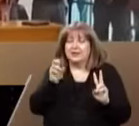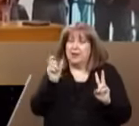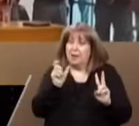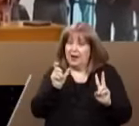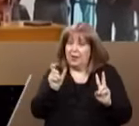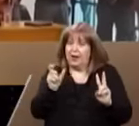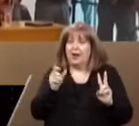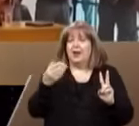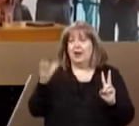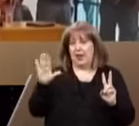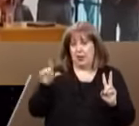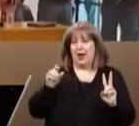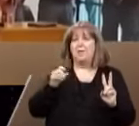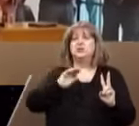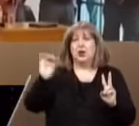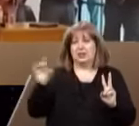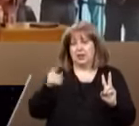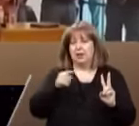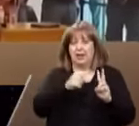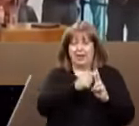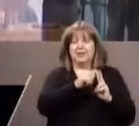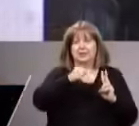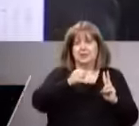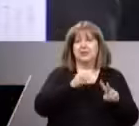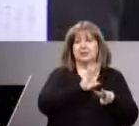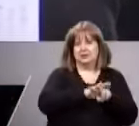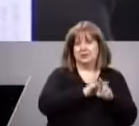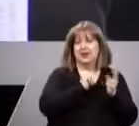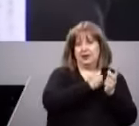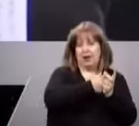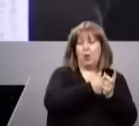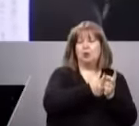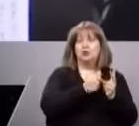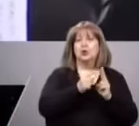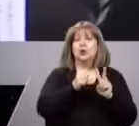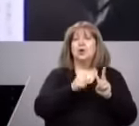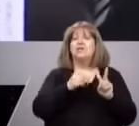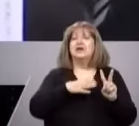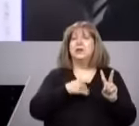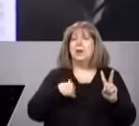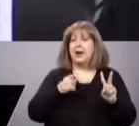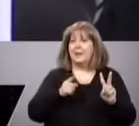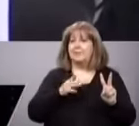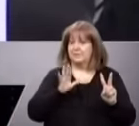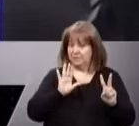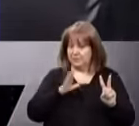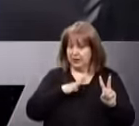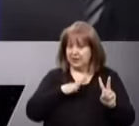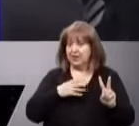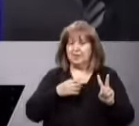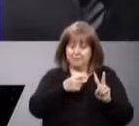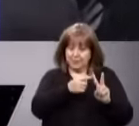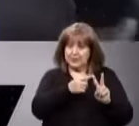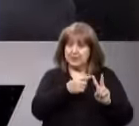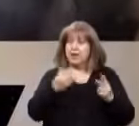jueces para excluir a una de ellas, porque la otra sí fue condenada por el delito de abuso sexual. Así que lo analizaremos y si entendemos